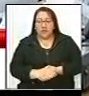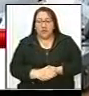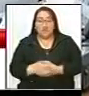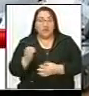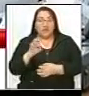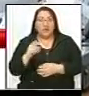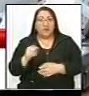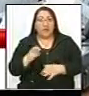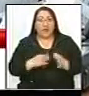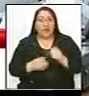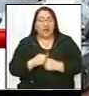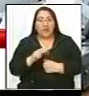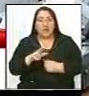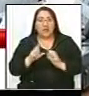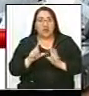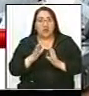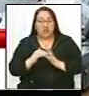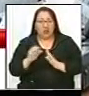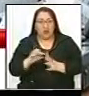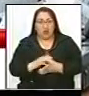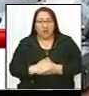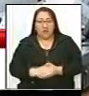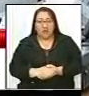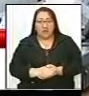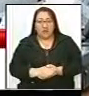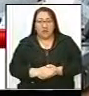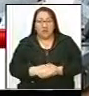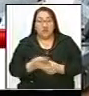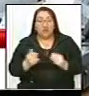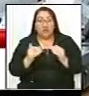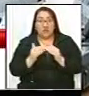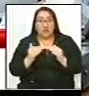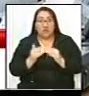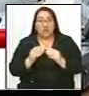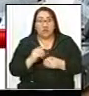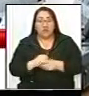financiar por JICA son 37 millones de dólares equivalentes